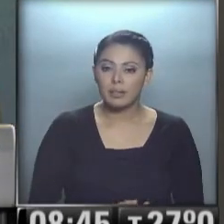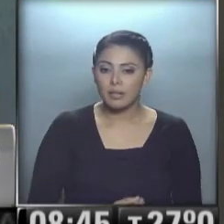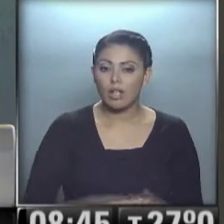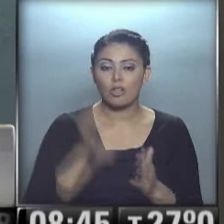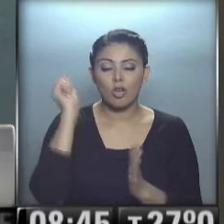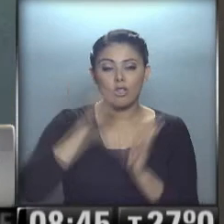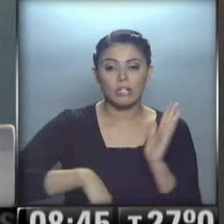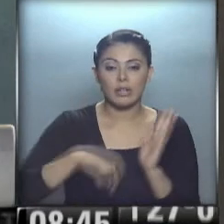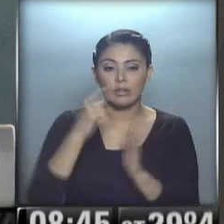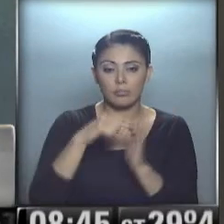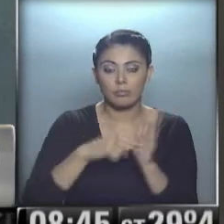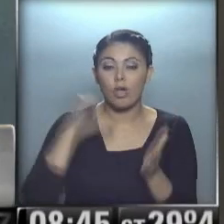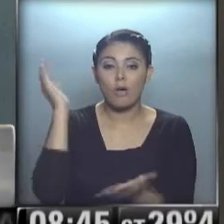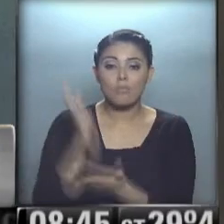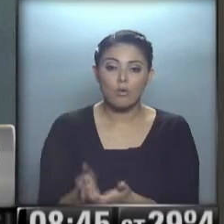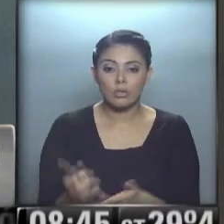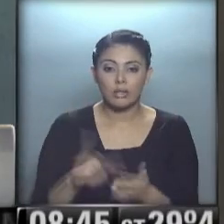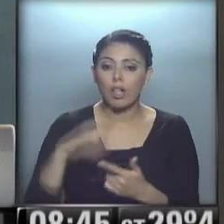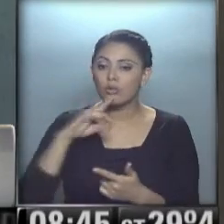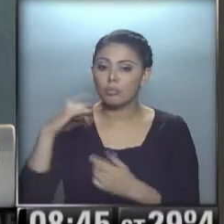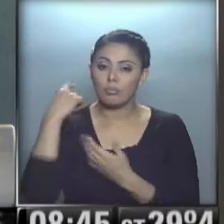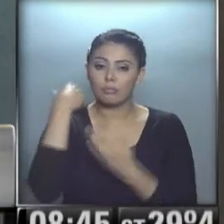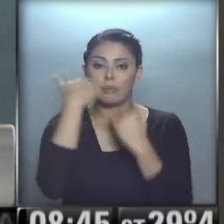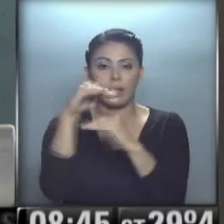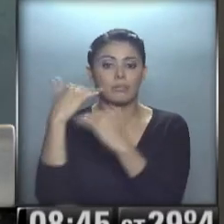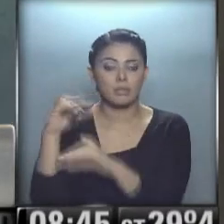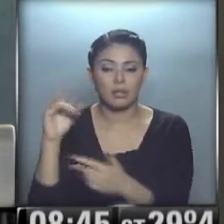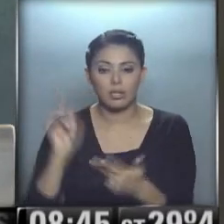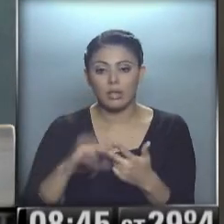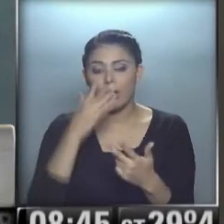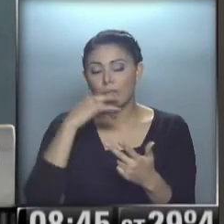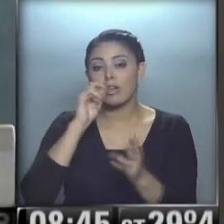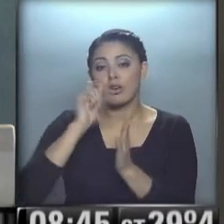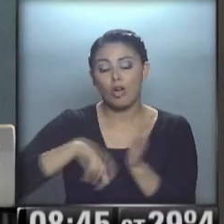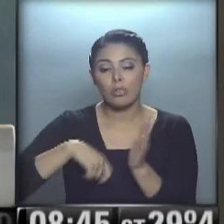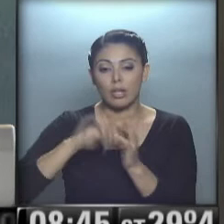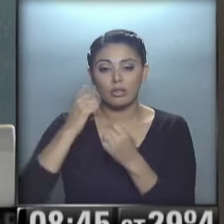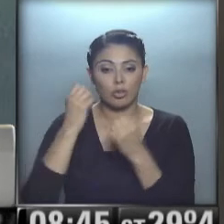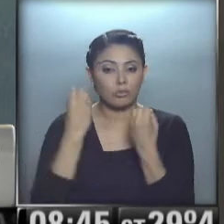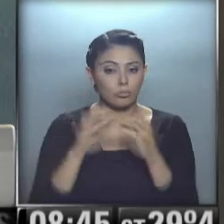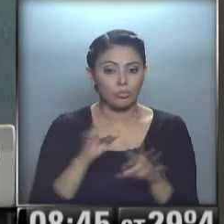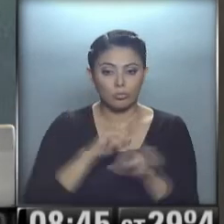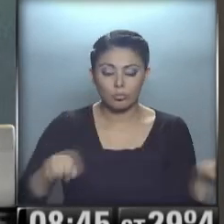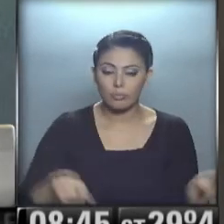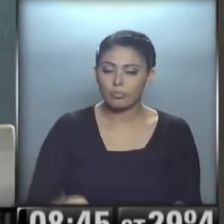contrato de concesión. Multas, resarcimiento y, eventualmente, rescisión del contrato de concesión.